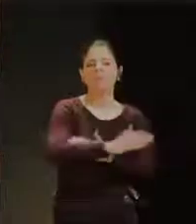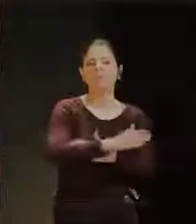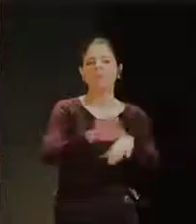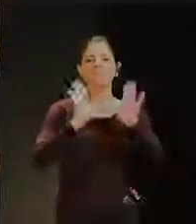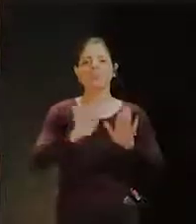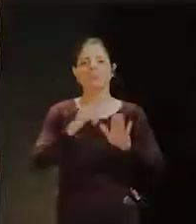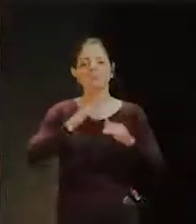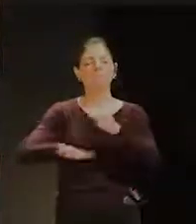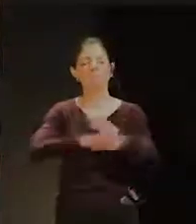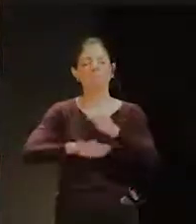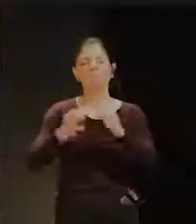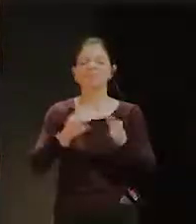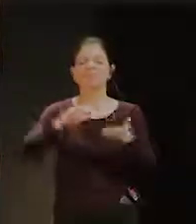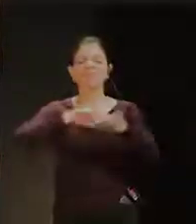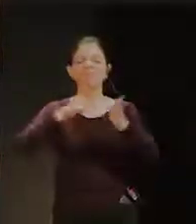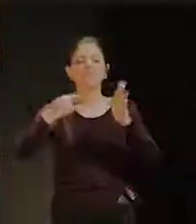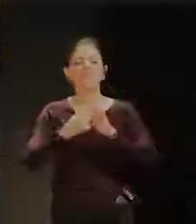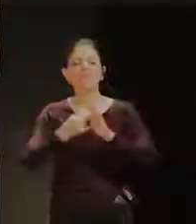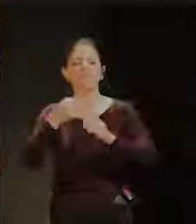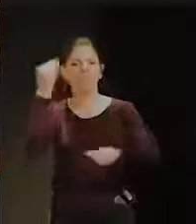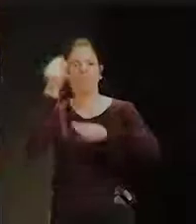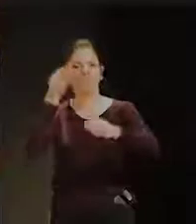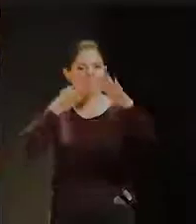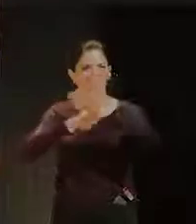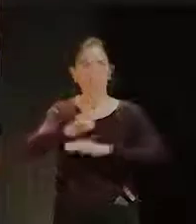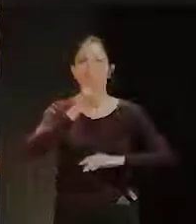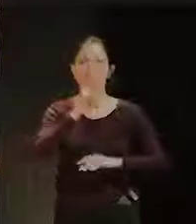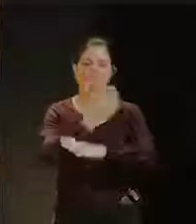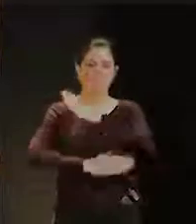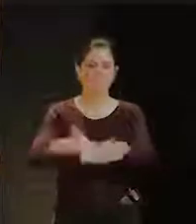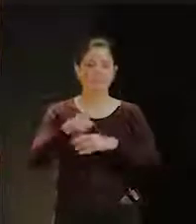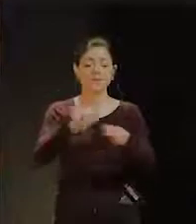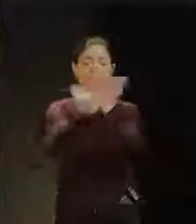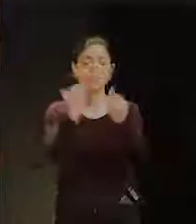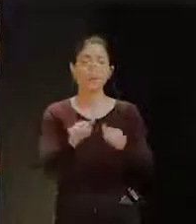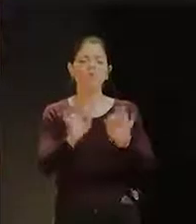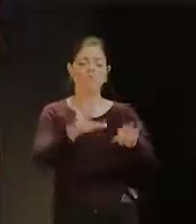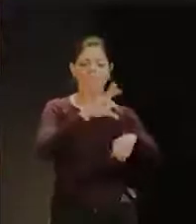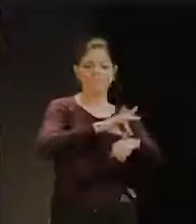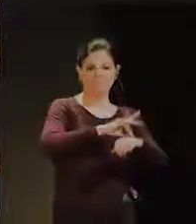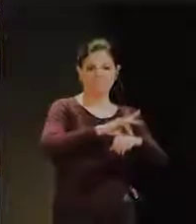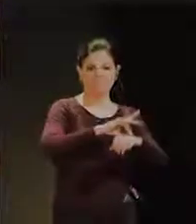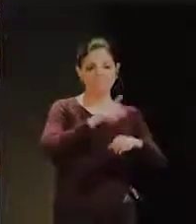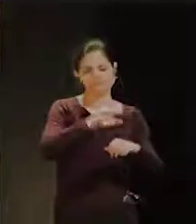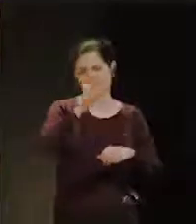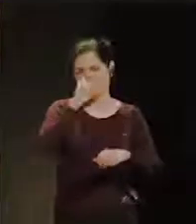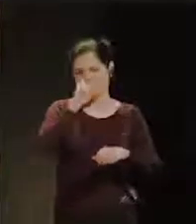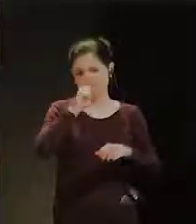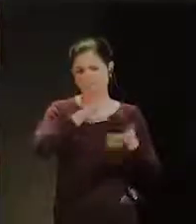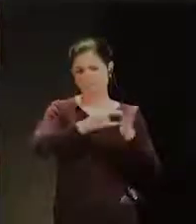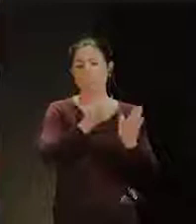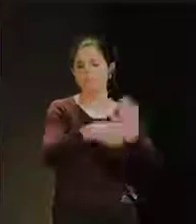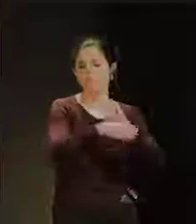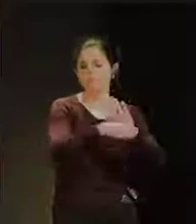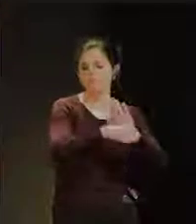pero básicamente son formas de abordar o pensar en la discapacidad. El modelo médico es bastante antiguo, pero sigue